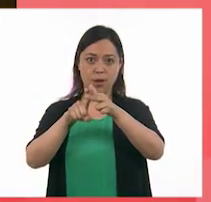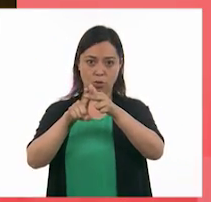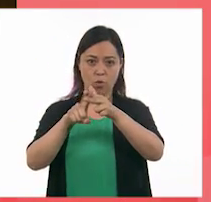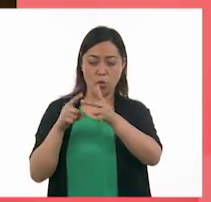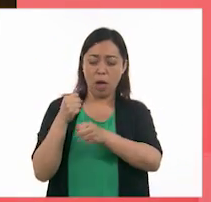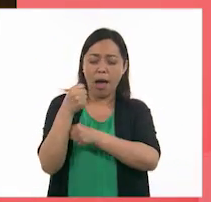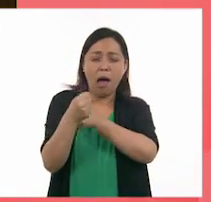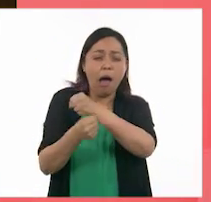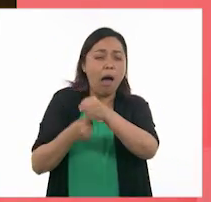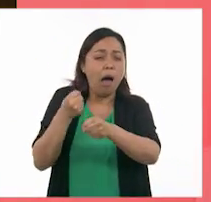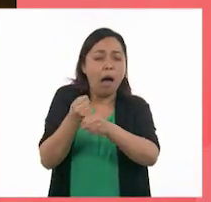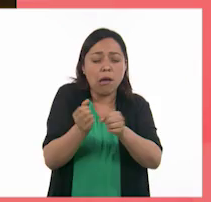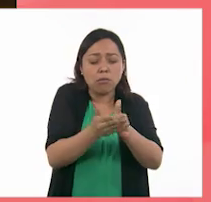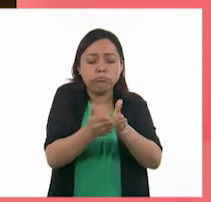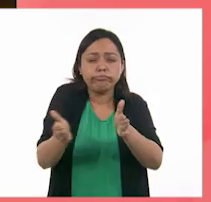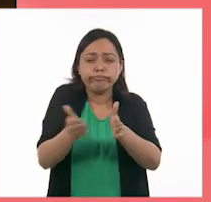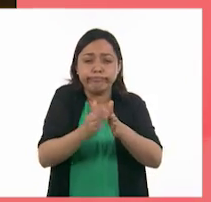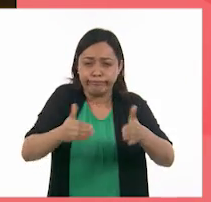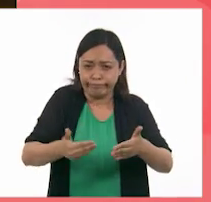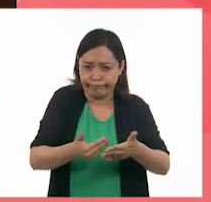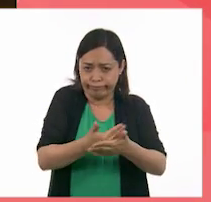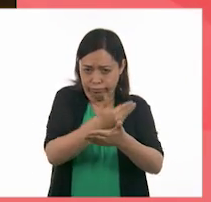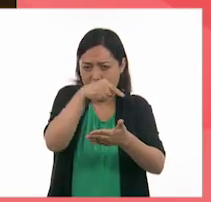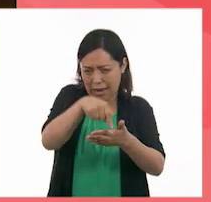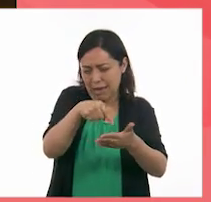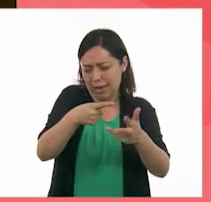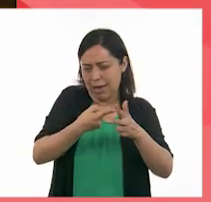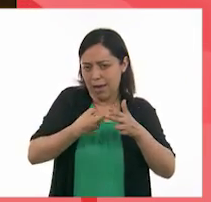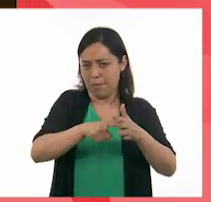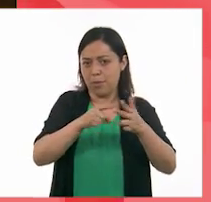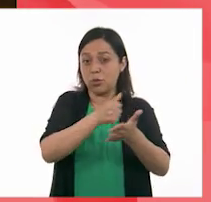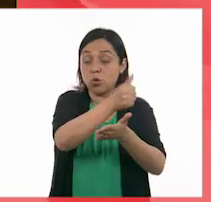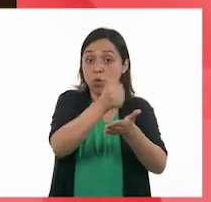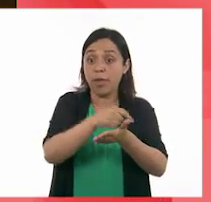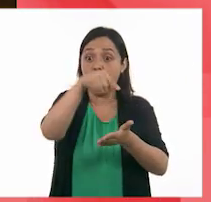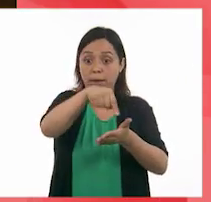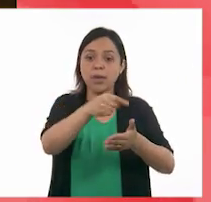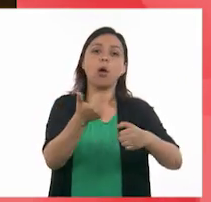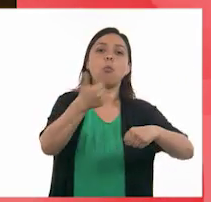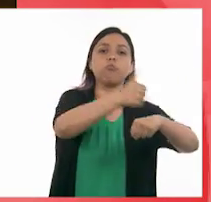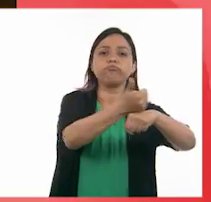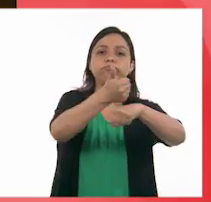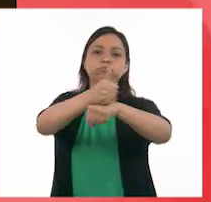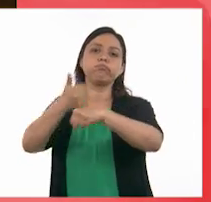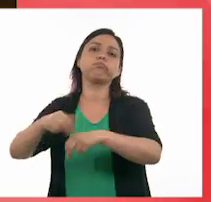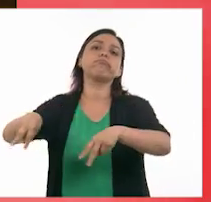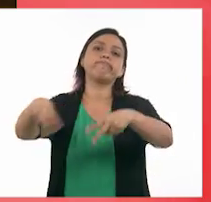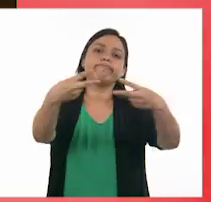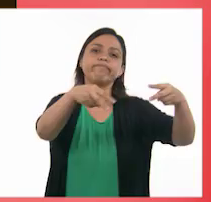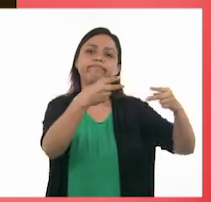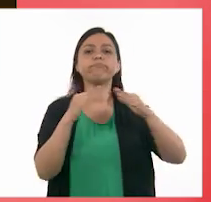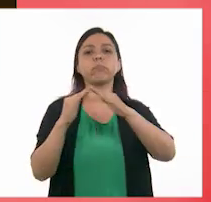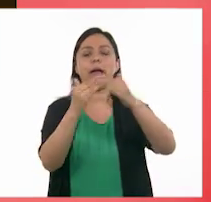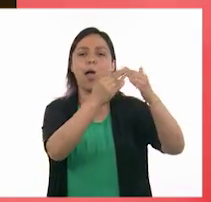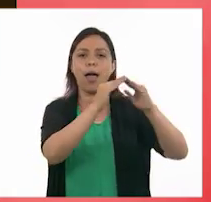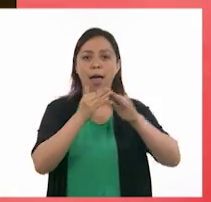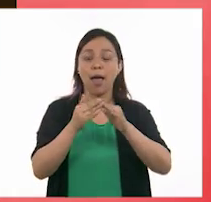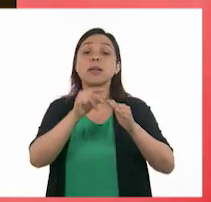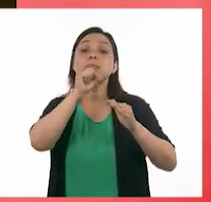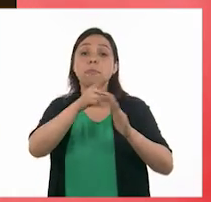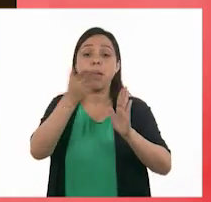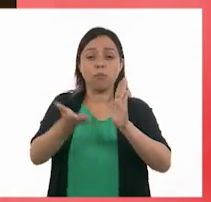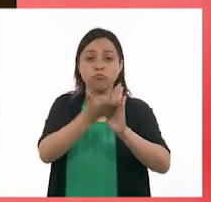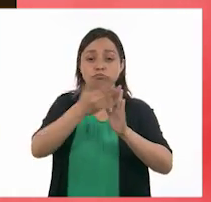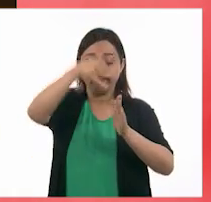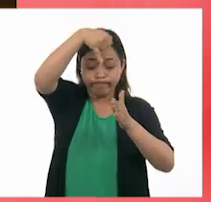primeros años del nacimiento de la ciudad, instaló sus comercios y sus viviendas. Dentro de ese espacio construyeron subterráneos y